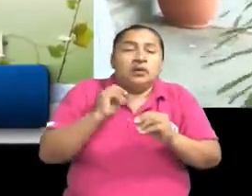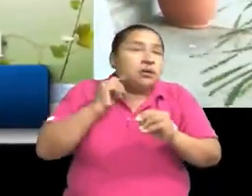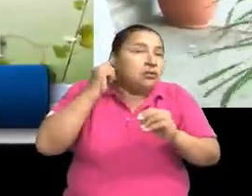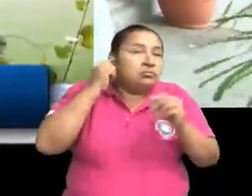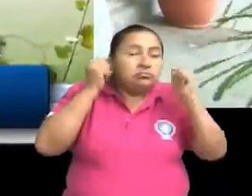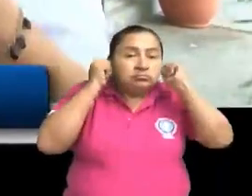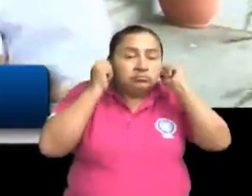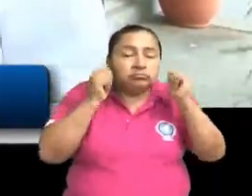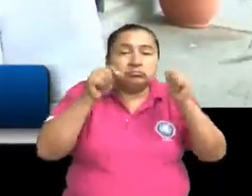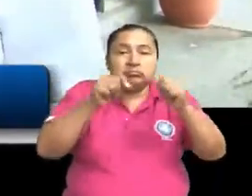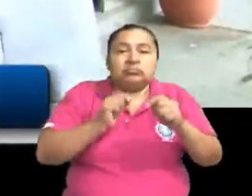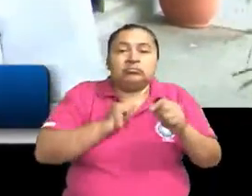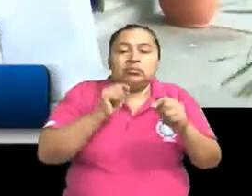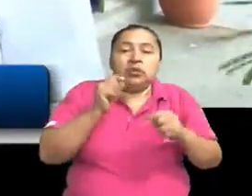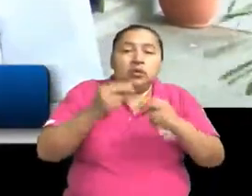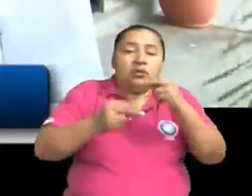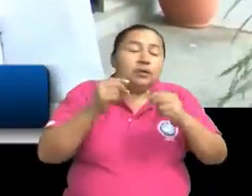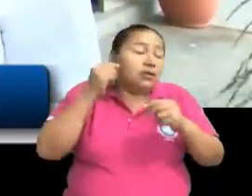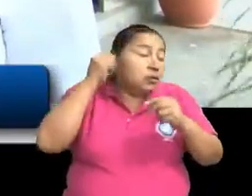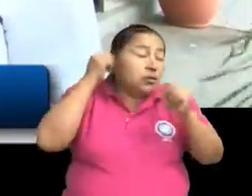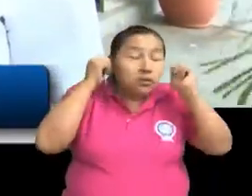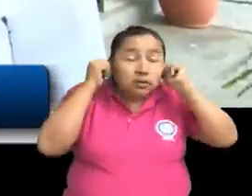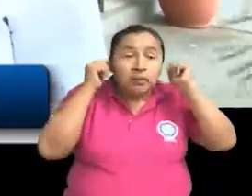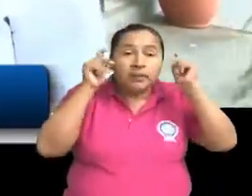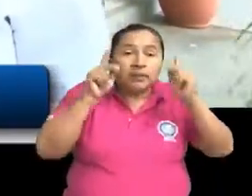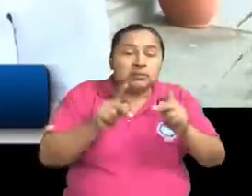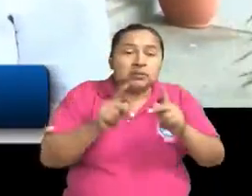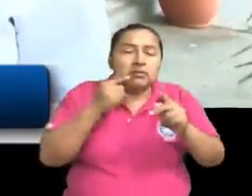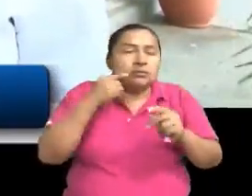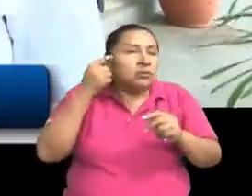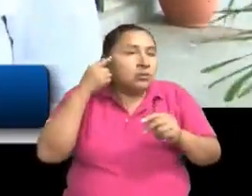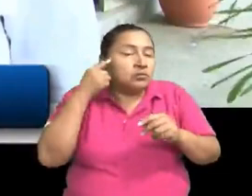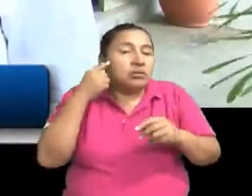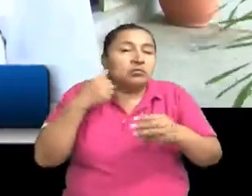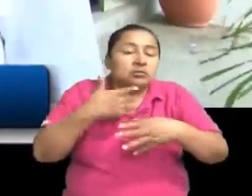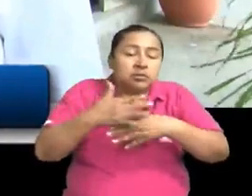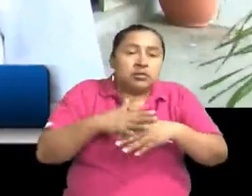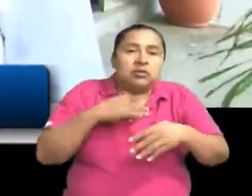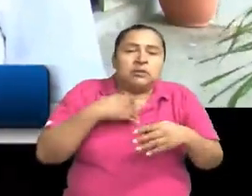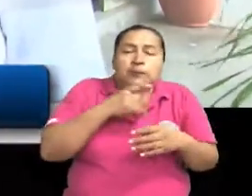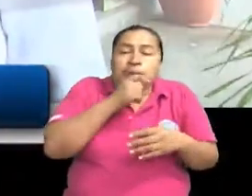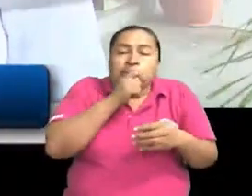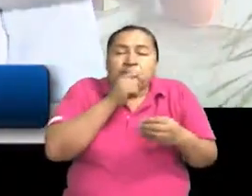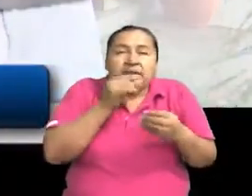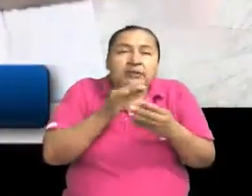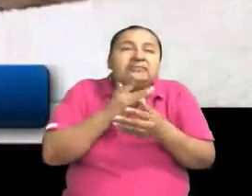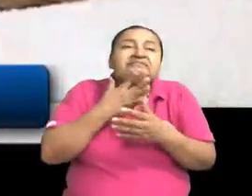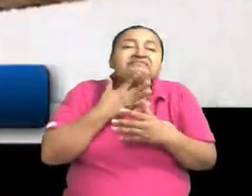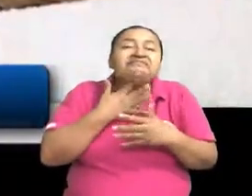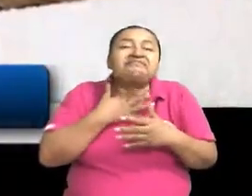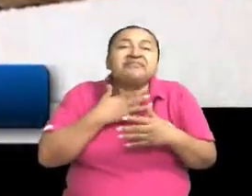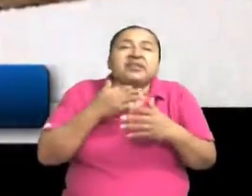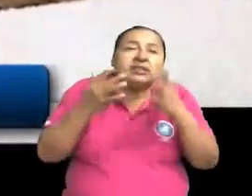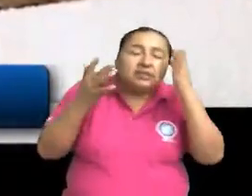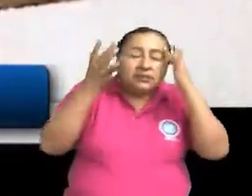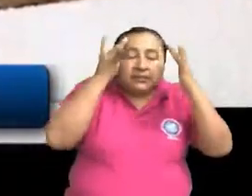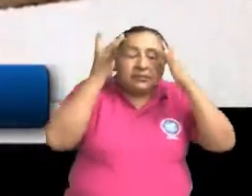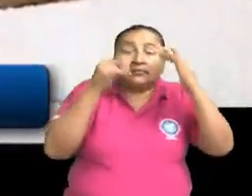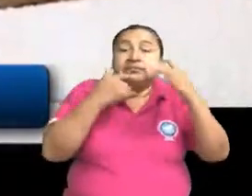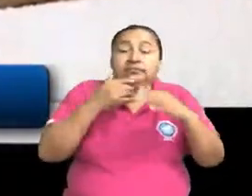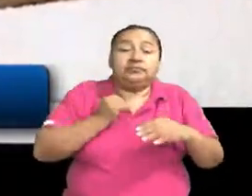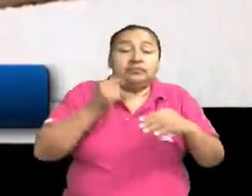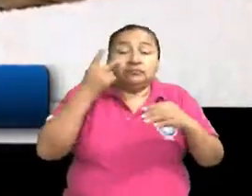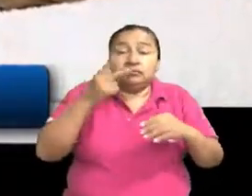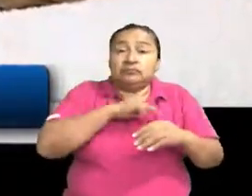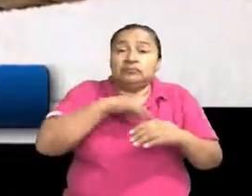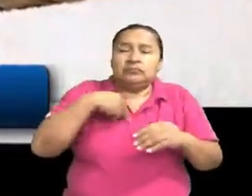auriculares, se aplican a nivel de la oreja, que son para lidiar con estas tentaciones, con estas ansiedades, porque pues cuando nosotros